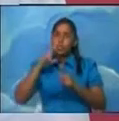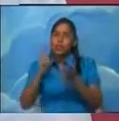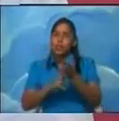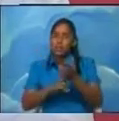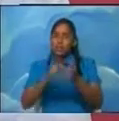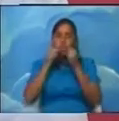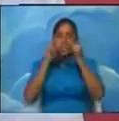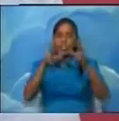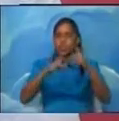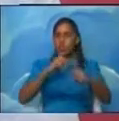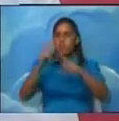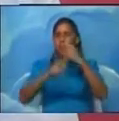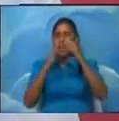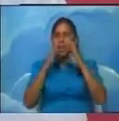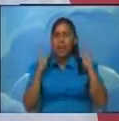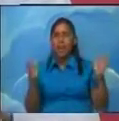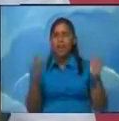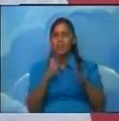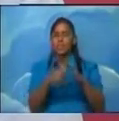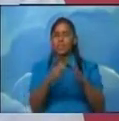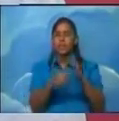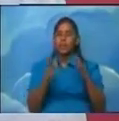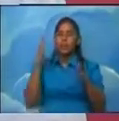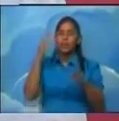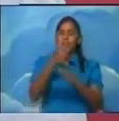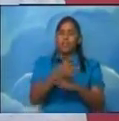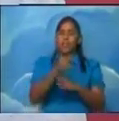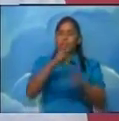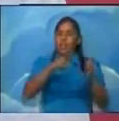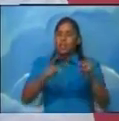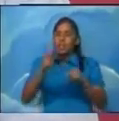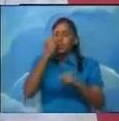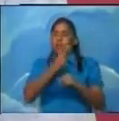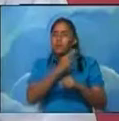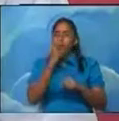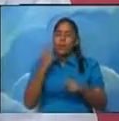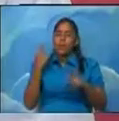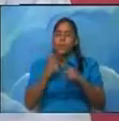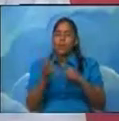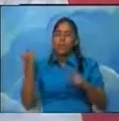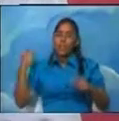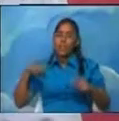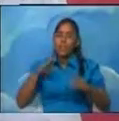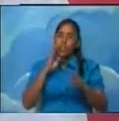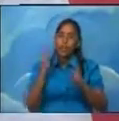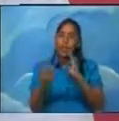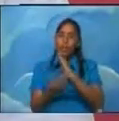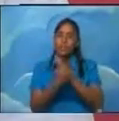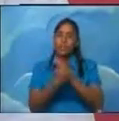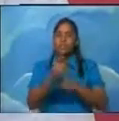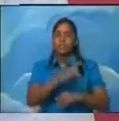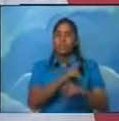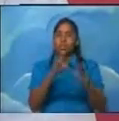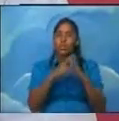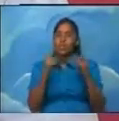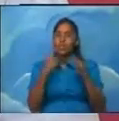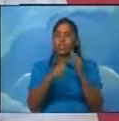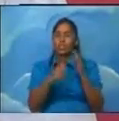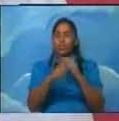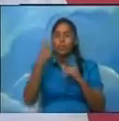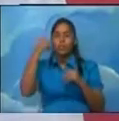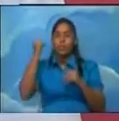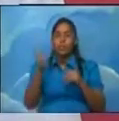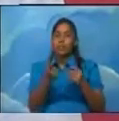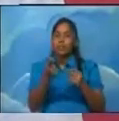prosperidad, van a alcanzar grandes cosas, van a entrar a la tierra prometida, pero tienen que guardarse de todas estas cosas para que